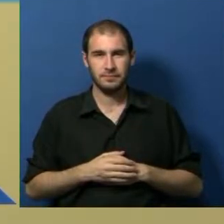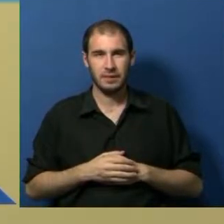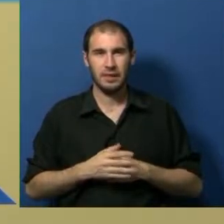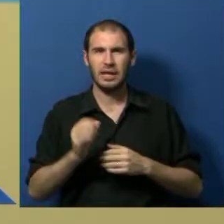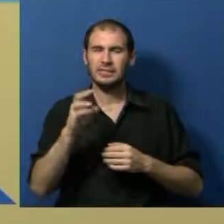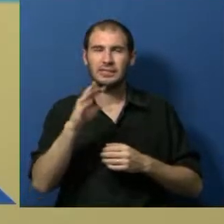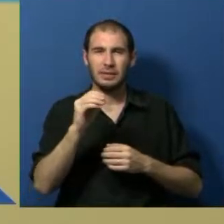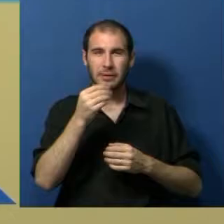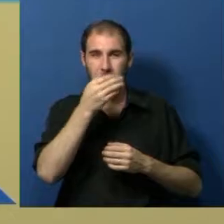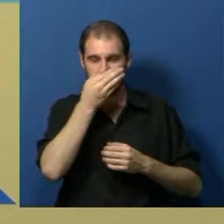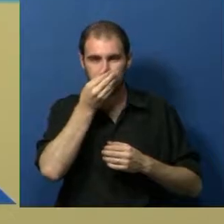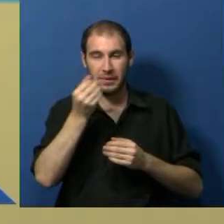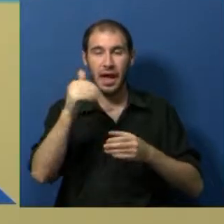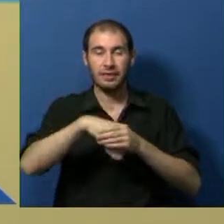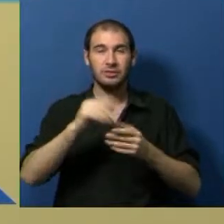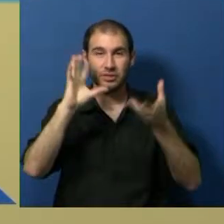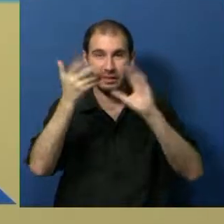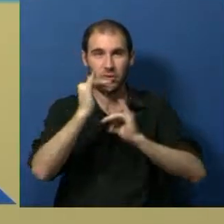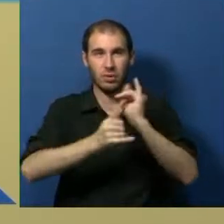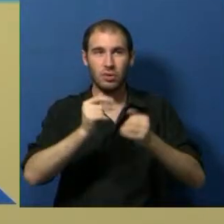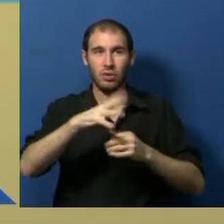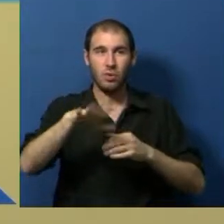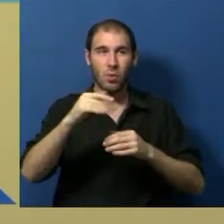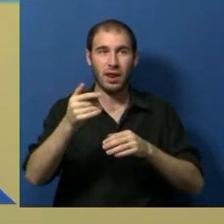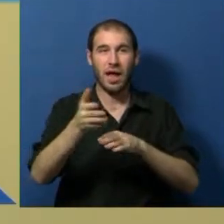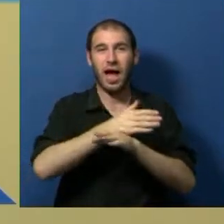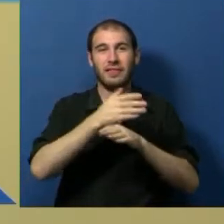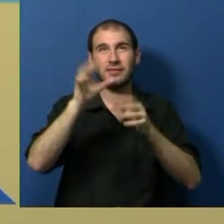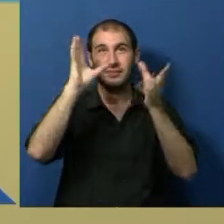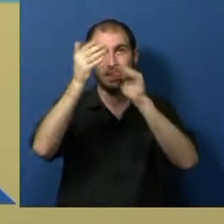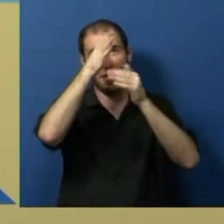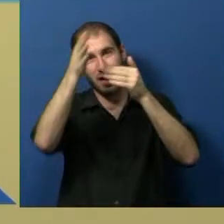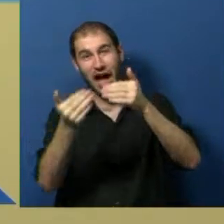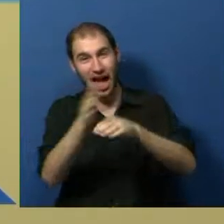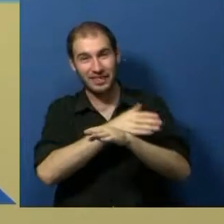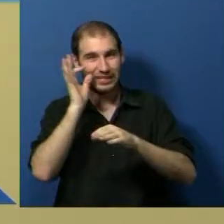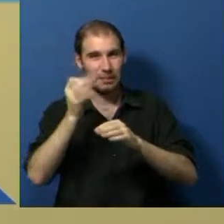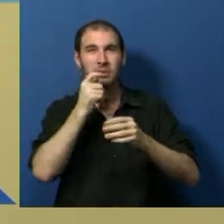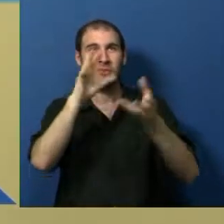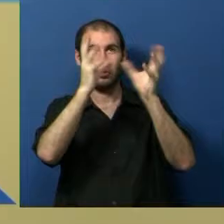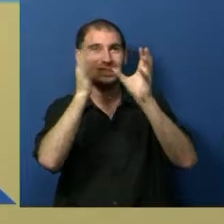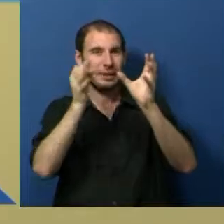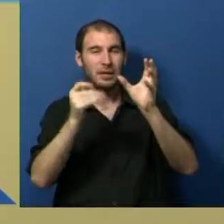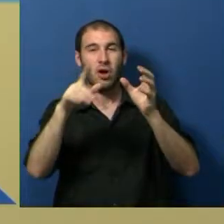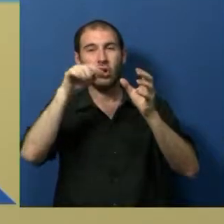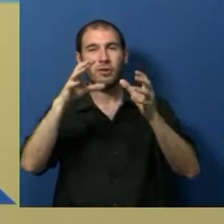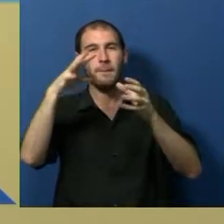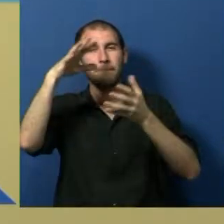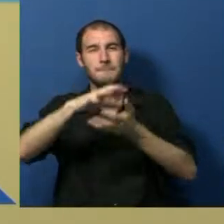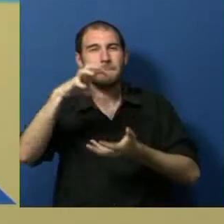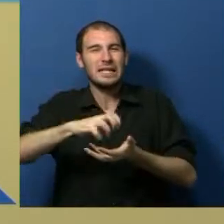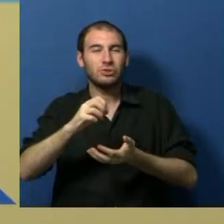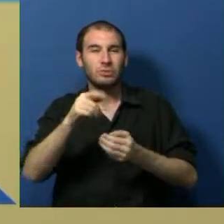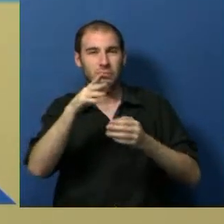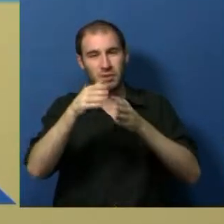Suelen llamarse en la jerga meteorológica, estamos en zona de delantera de vaguada. Entonces tenemos este frente estacionario, tenemos un sistema de baja presión en las costas